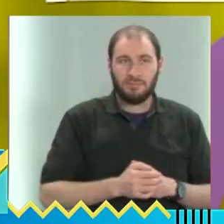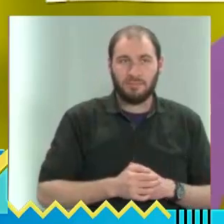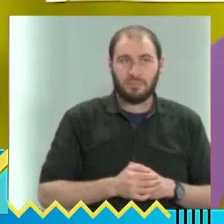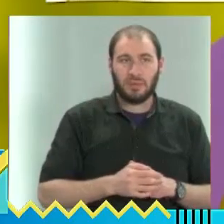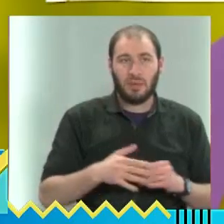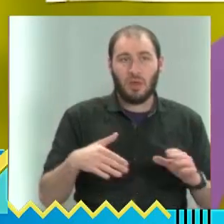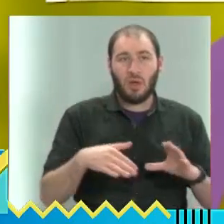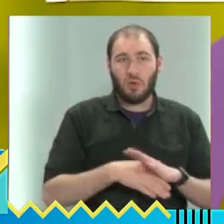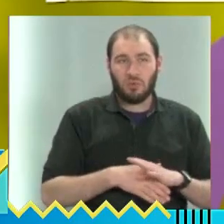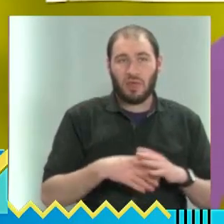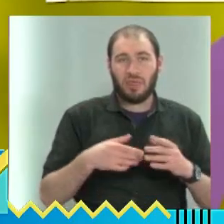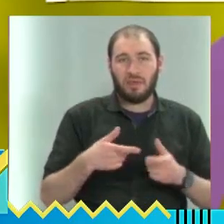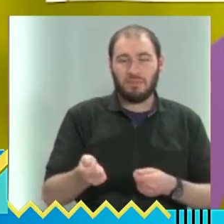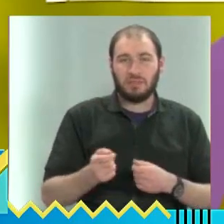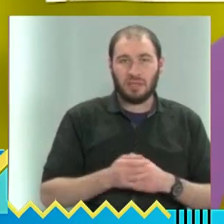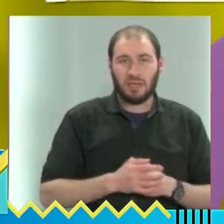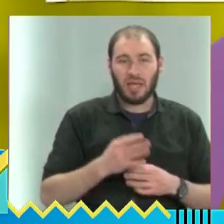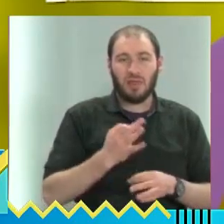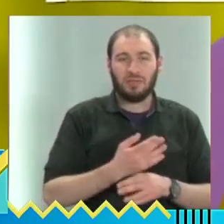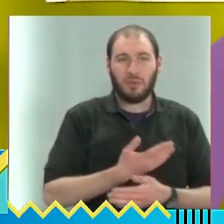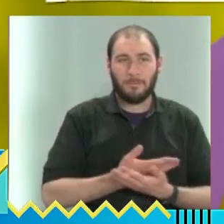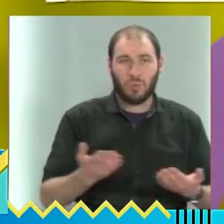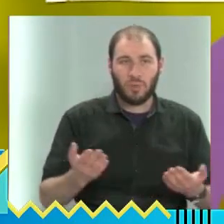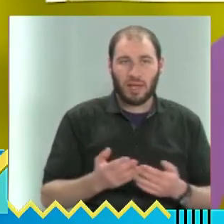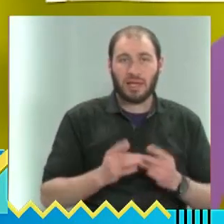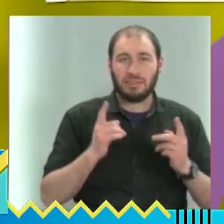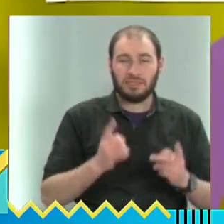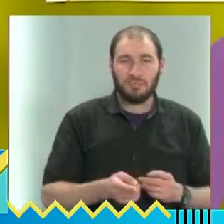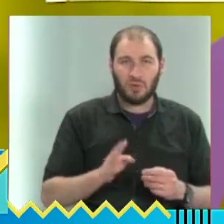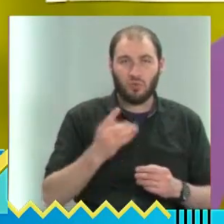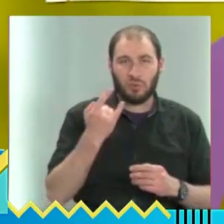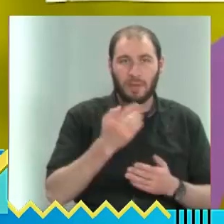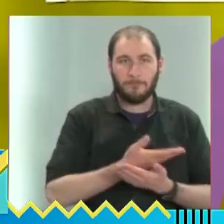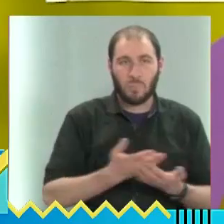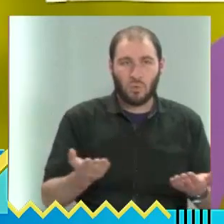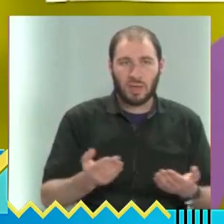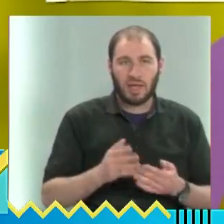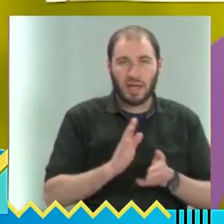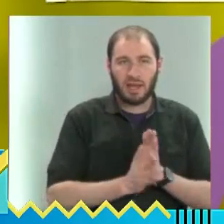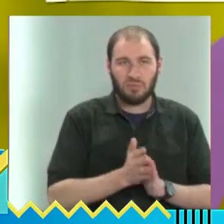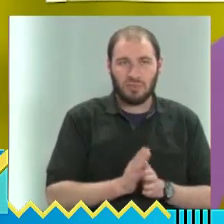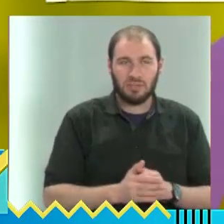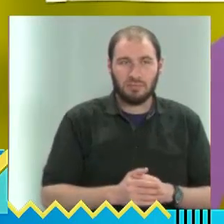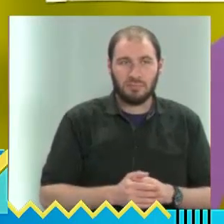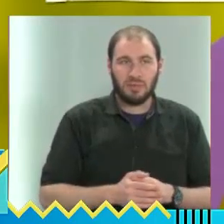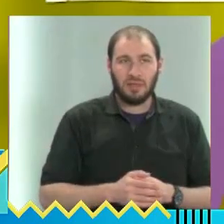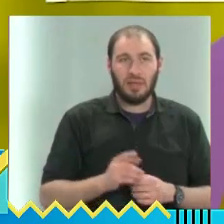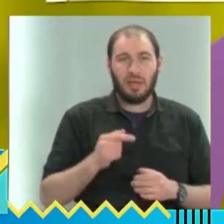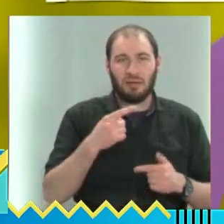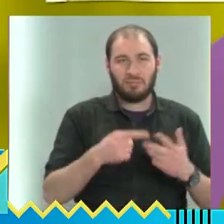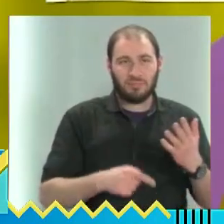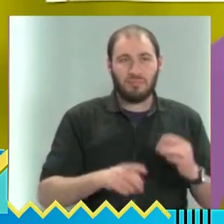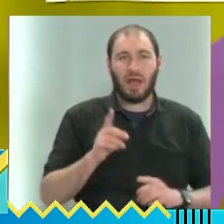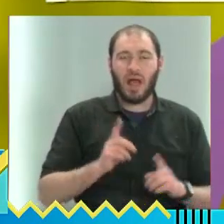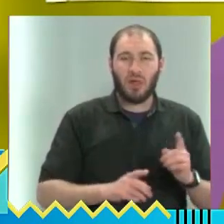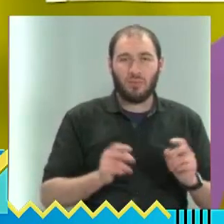realizar justamente en defensa de la educación pública y por supuesto también de la universidad pública y gratuita. Así que bueno, esas son algunas